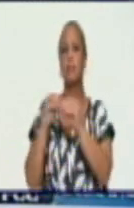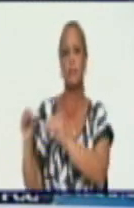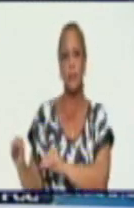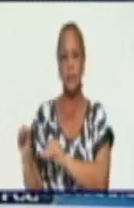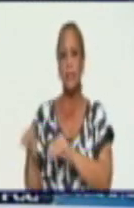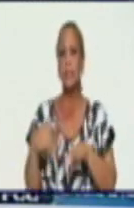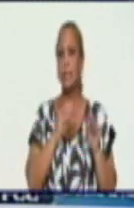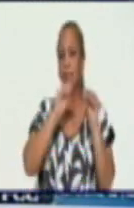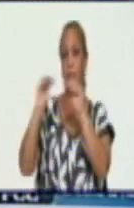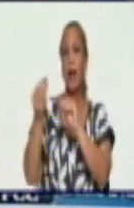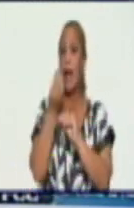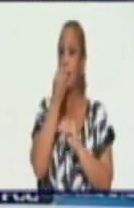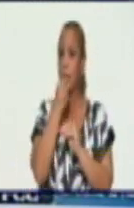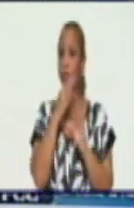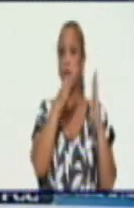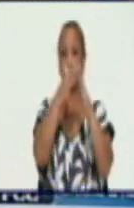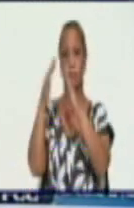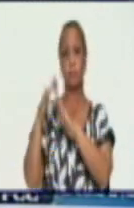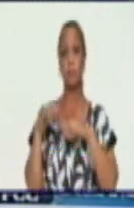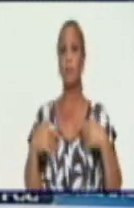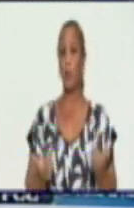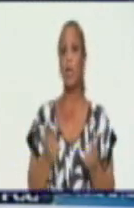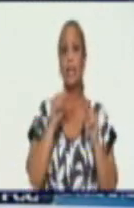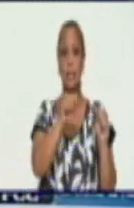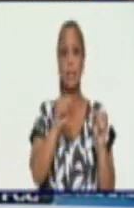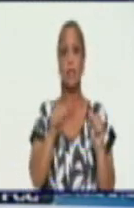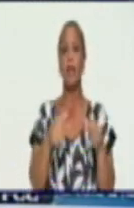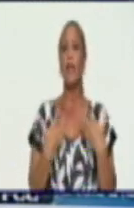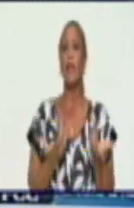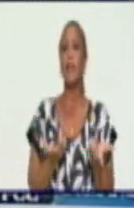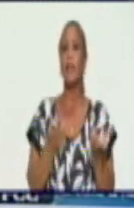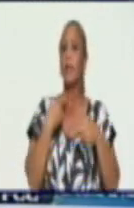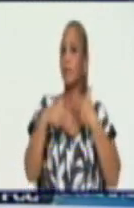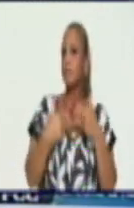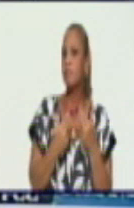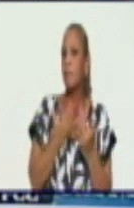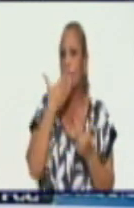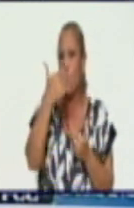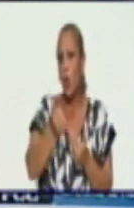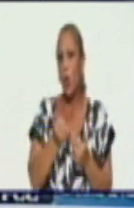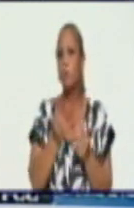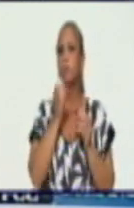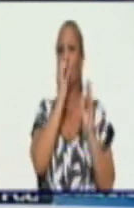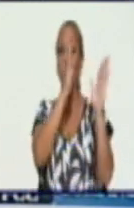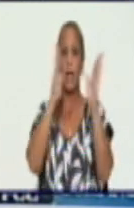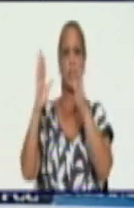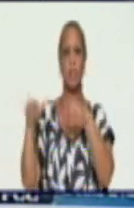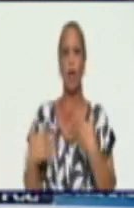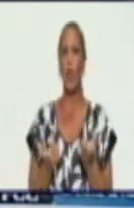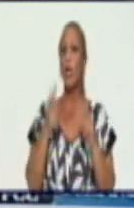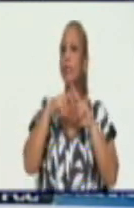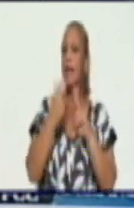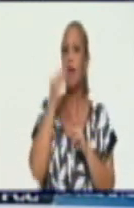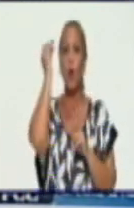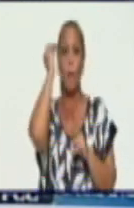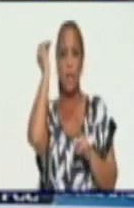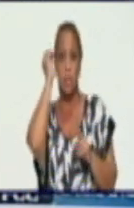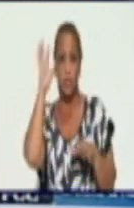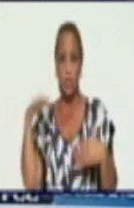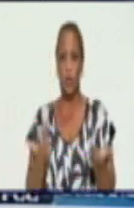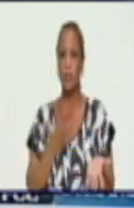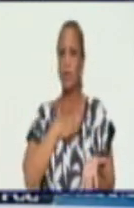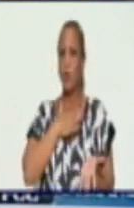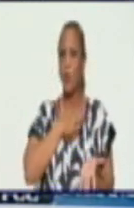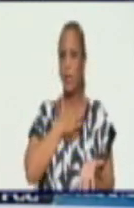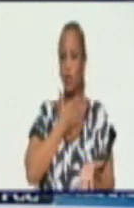que nosotros la vitalidad esto está en esa capacidad también es ser mejores organizados y que a comprensión de nuestro pueblo para poner